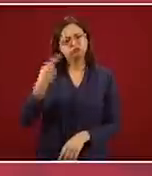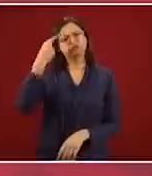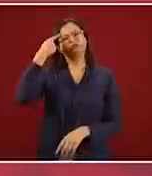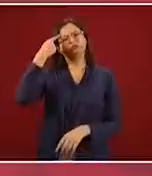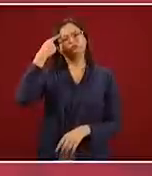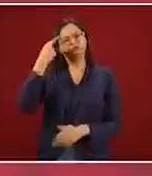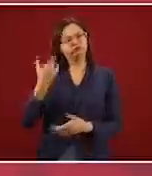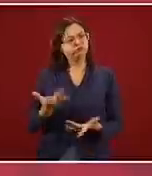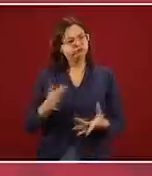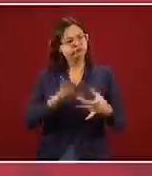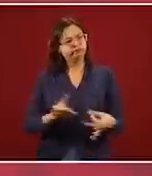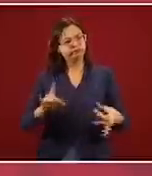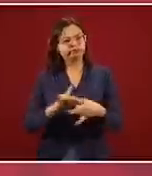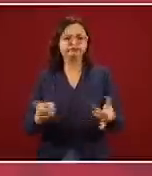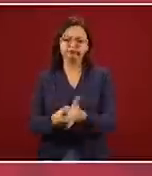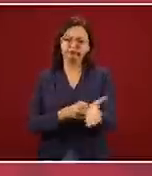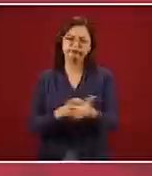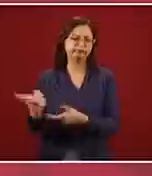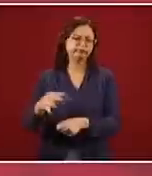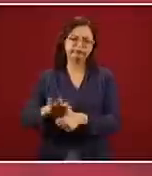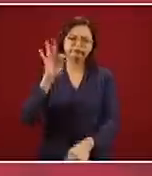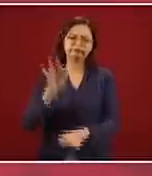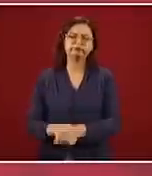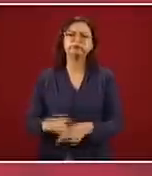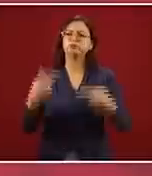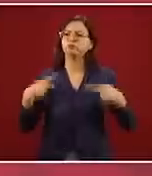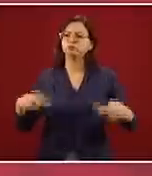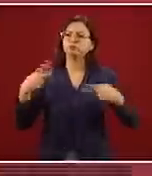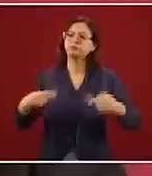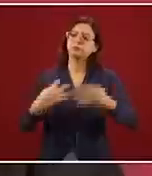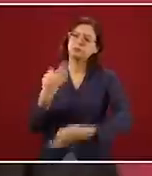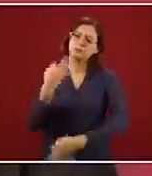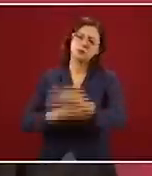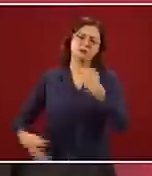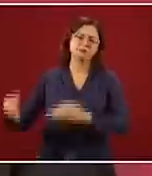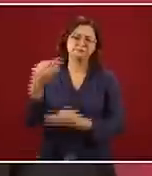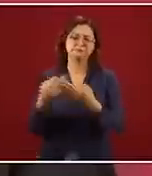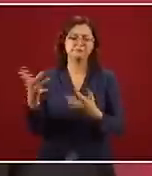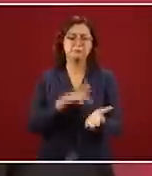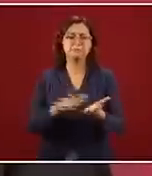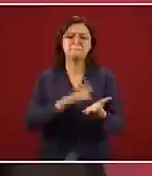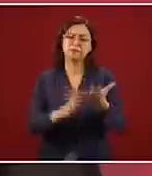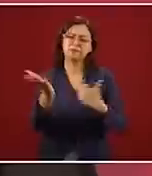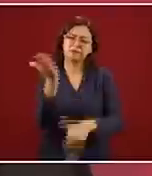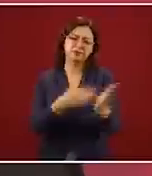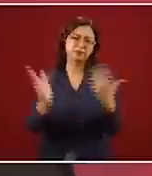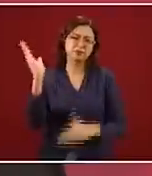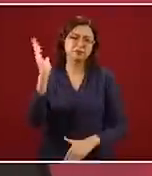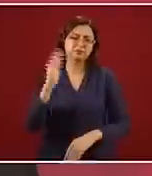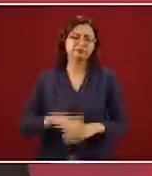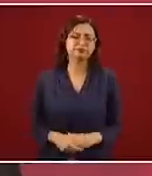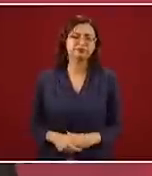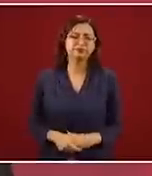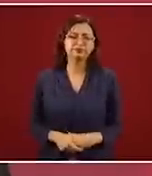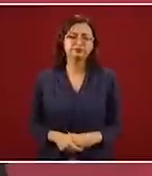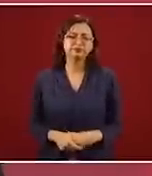del derecho, que todos cooperen para que salgamos adelante. Entonces vamos